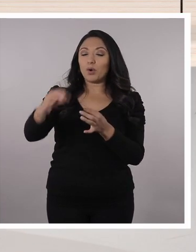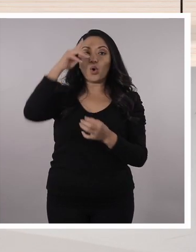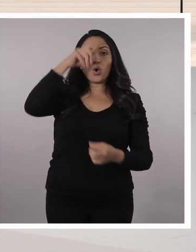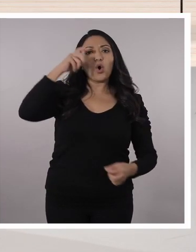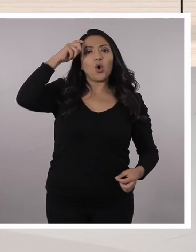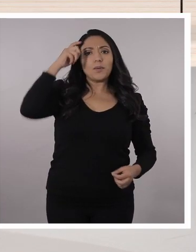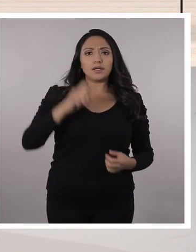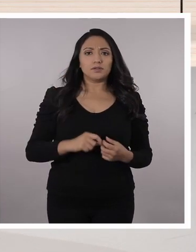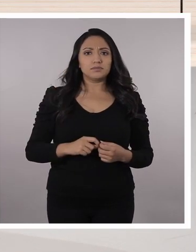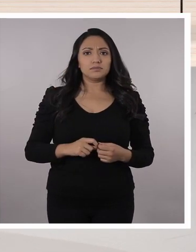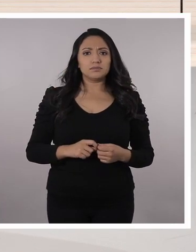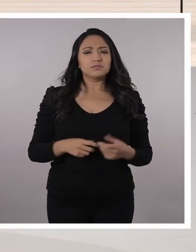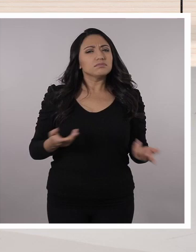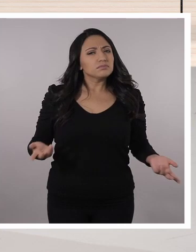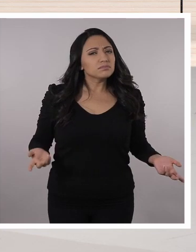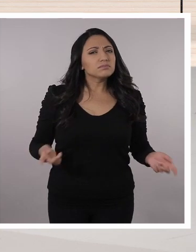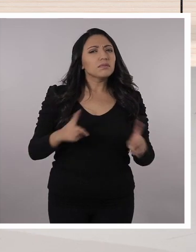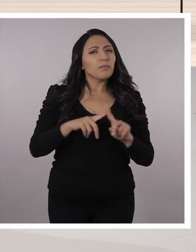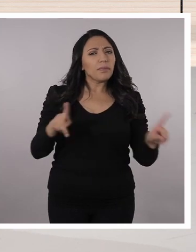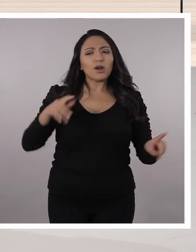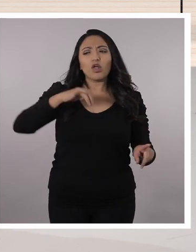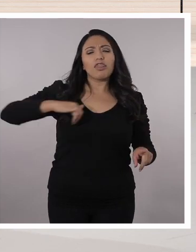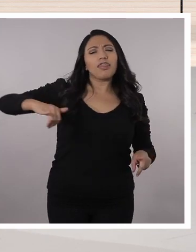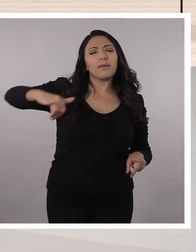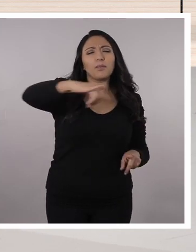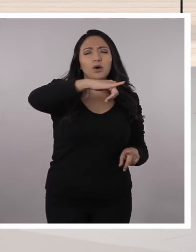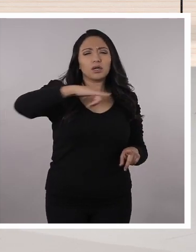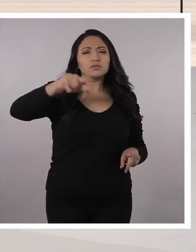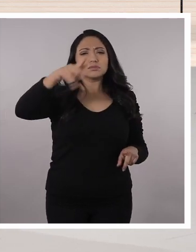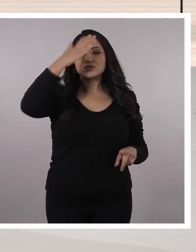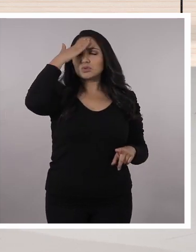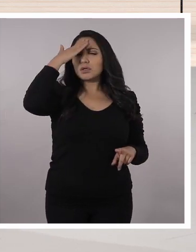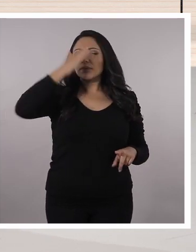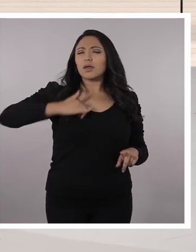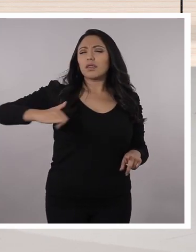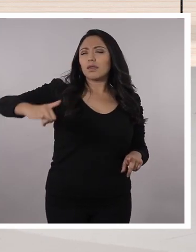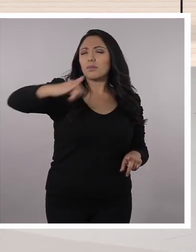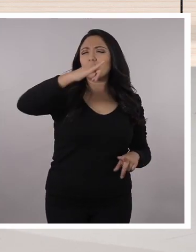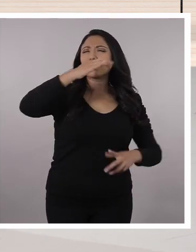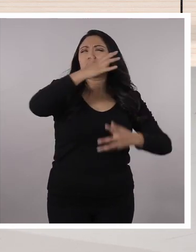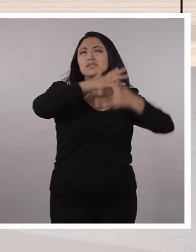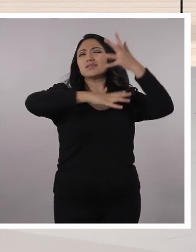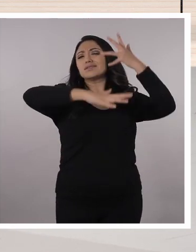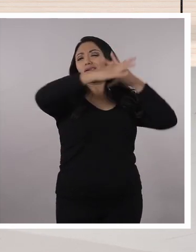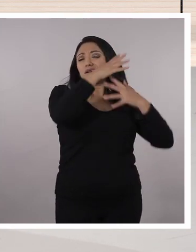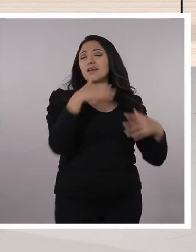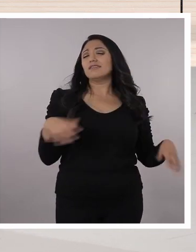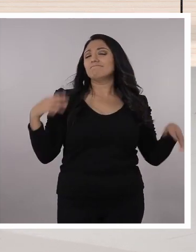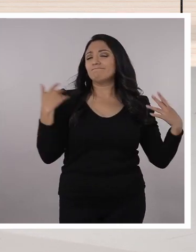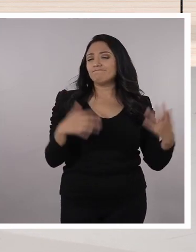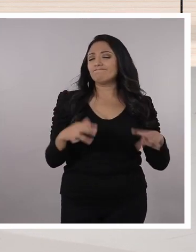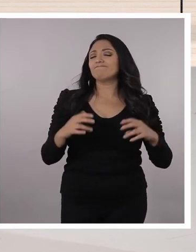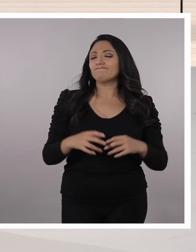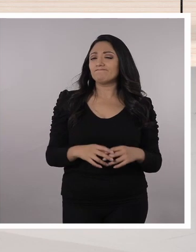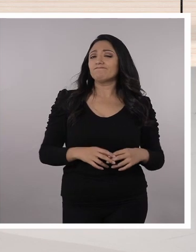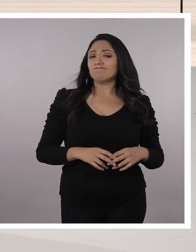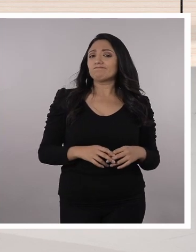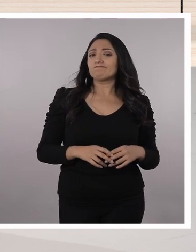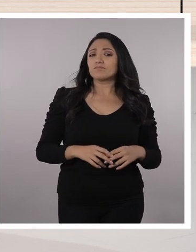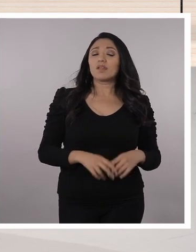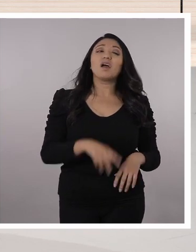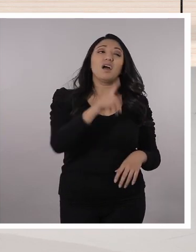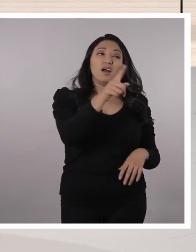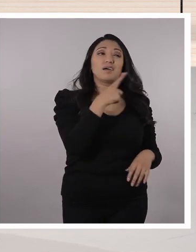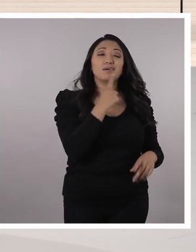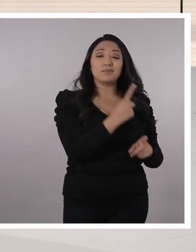gobierna. Pero, ¿sabes qué? La democracia, chicos y chicas, ustedes también en casa, la democracia tiene un pasado histórico muy largo.